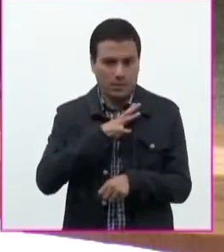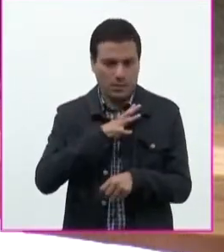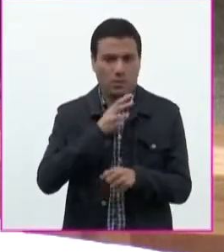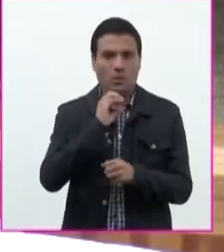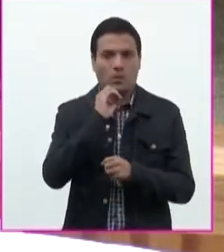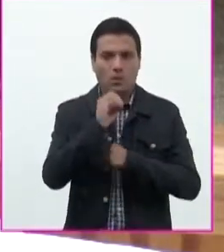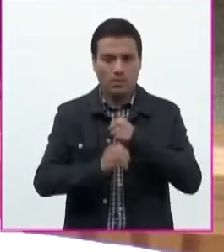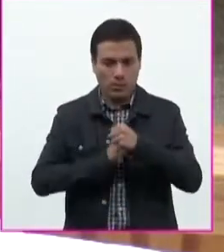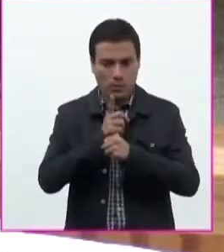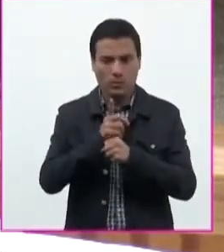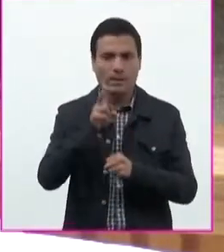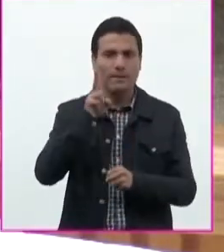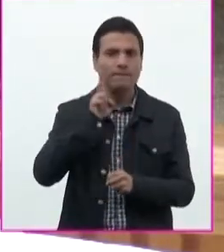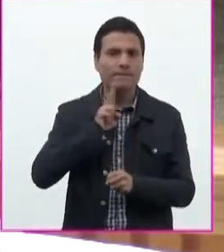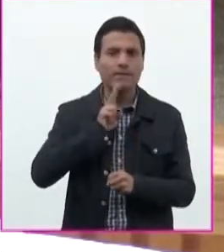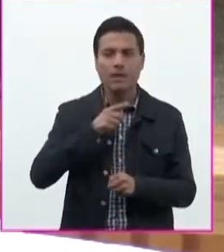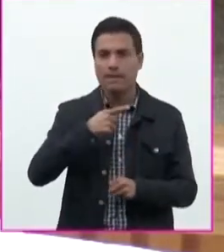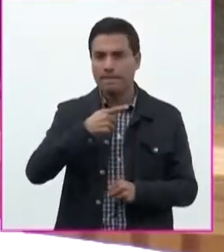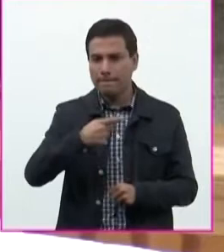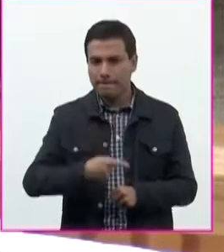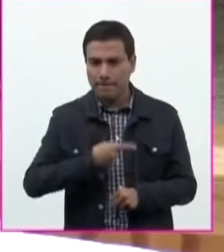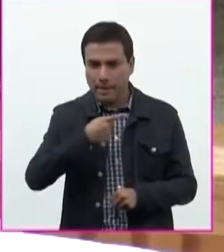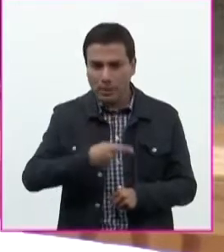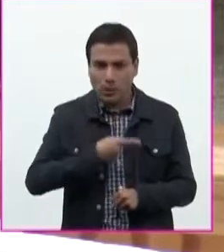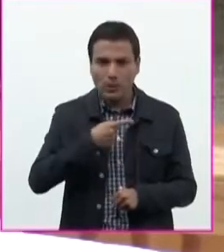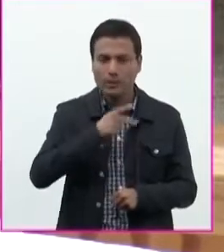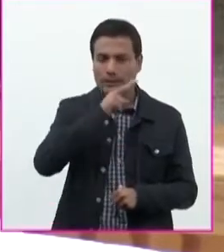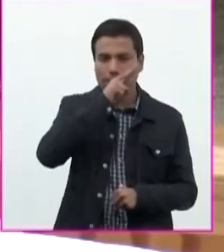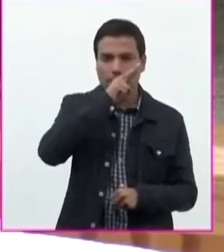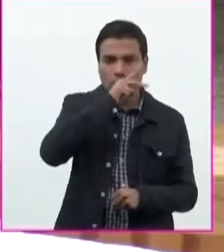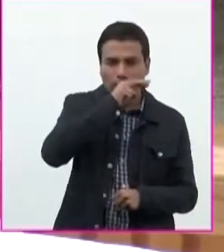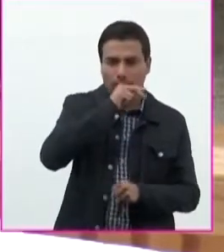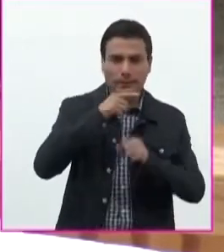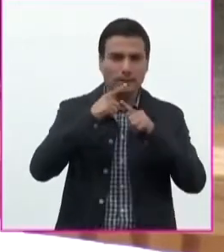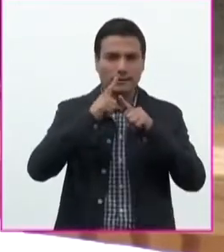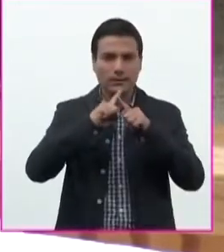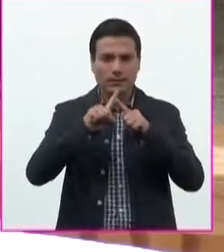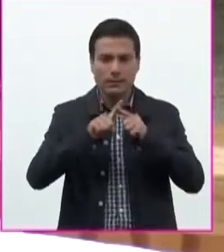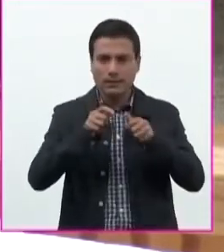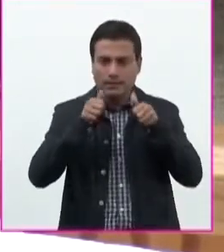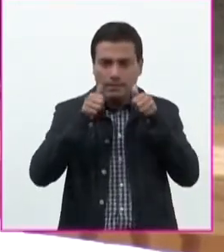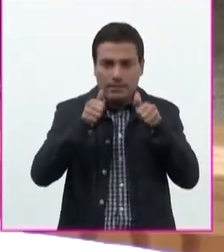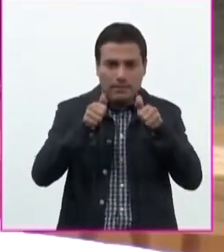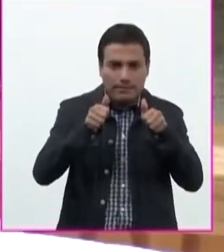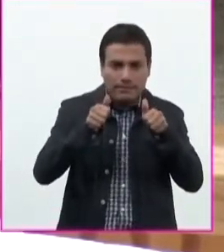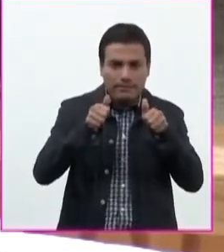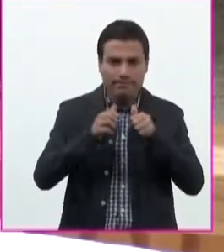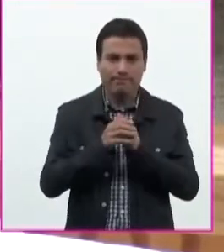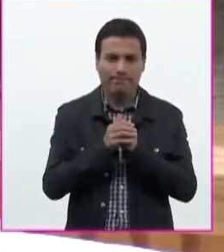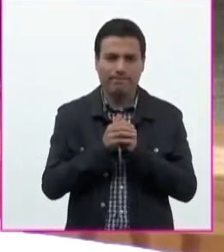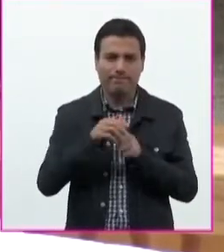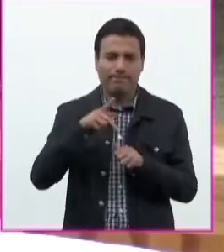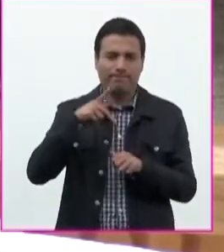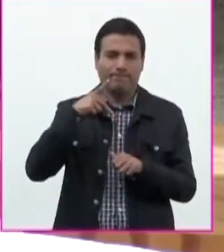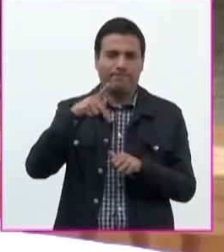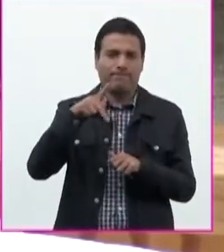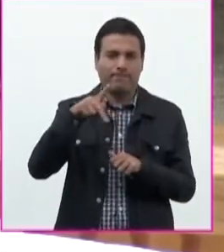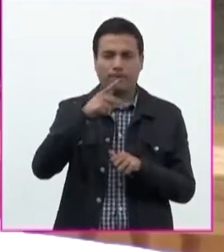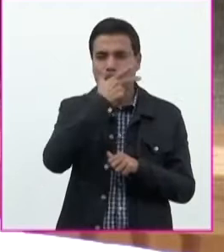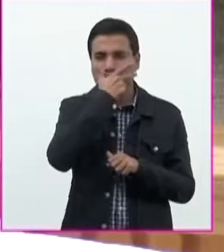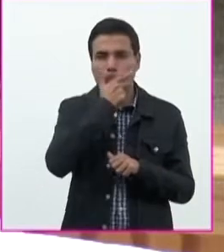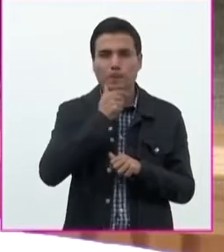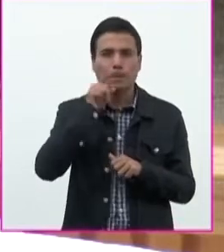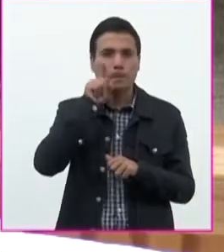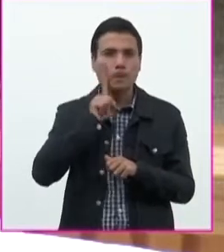las las preguntas las inquietudes los cuestionamientos de parte de las señoras y señores